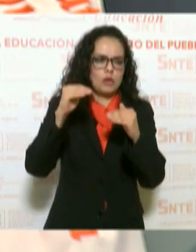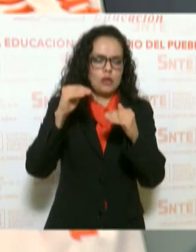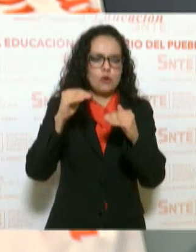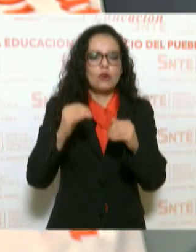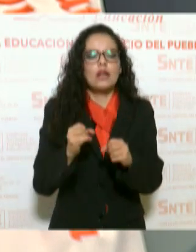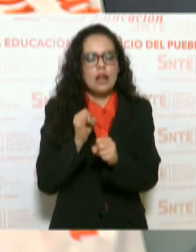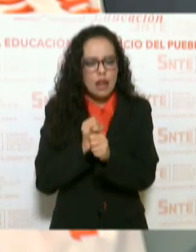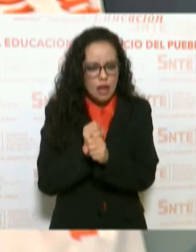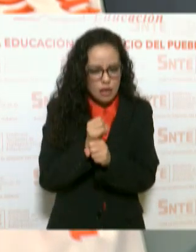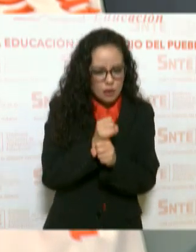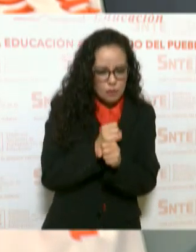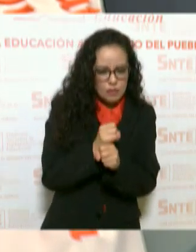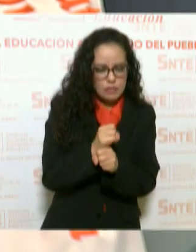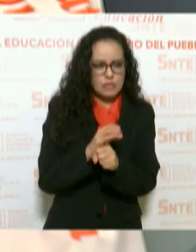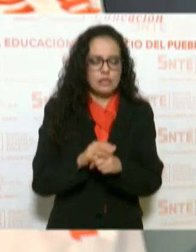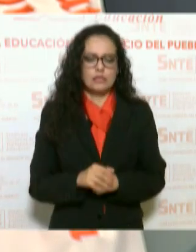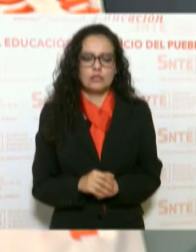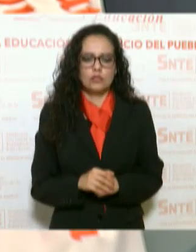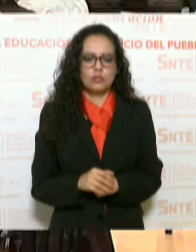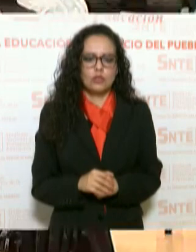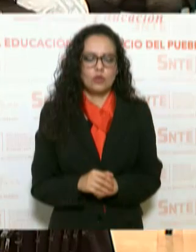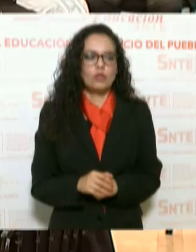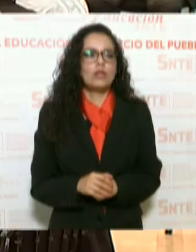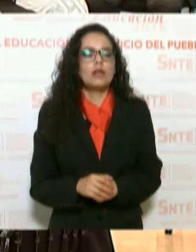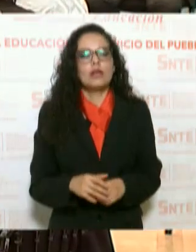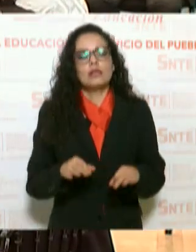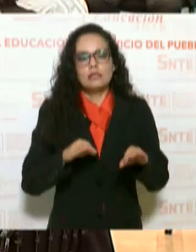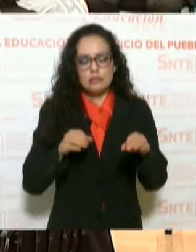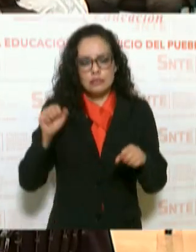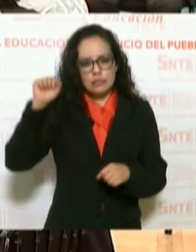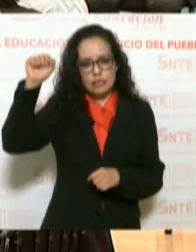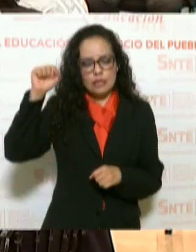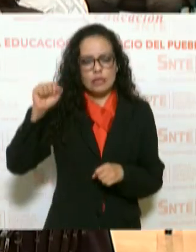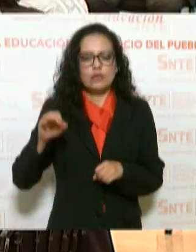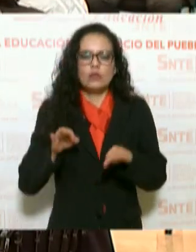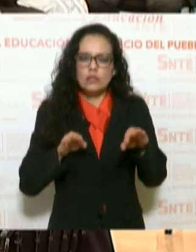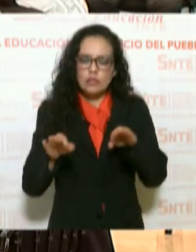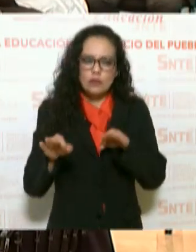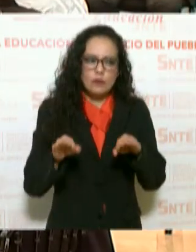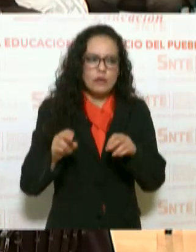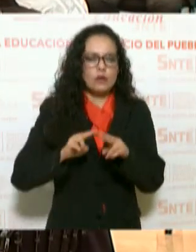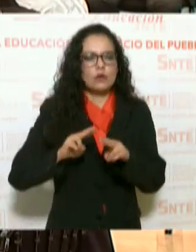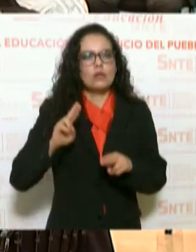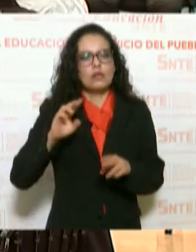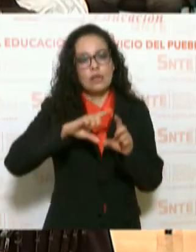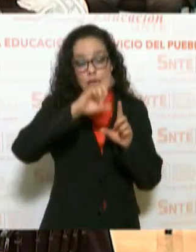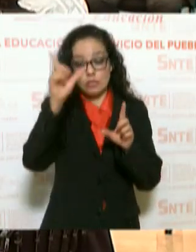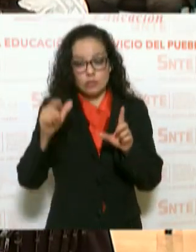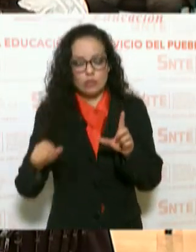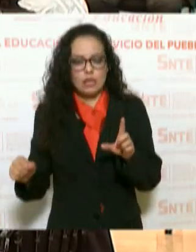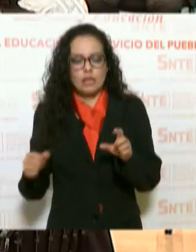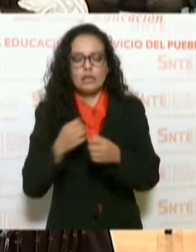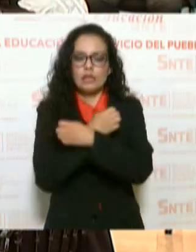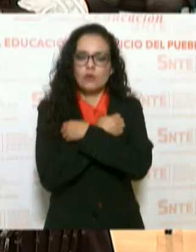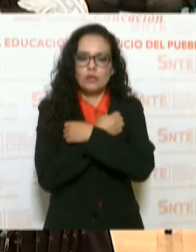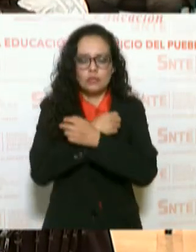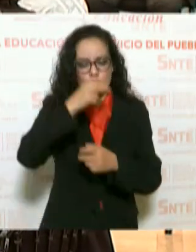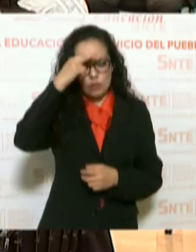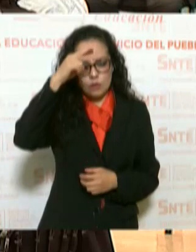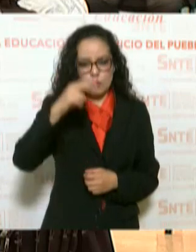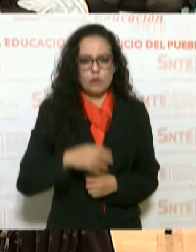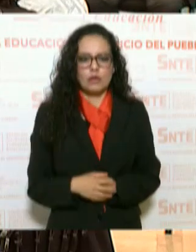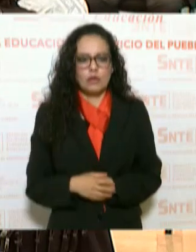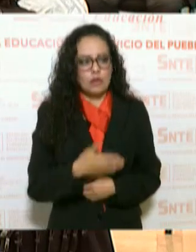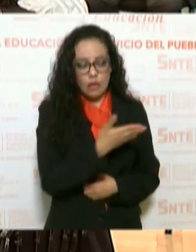del Sindicato Nacional de Trabajadores de la Educación de México, doy a todas y todos ustedes la